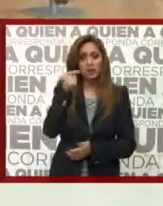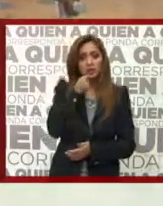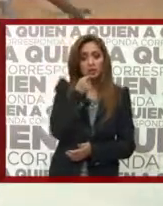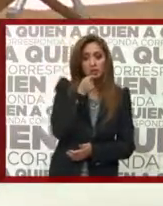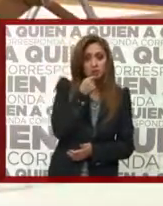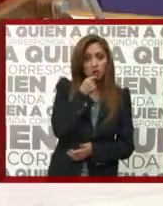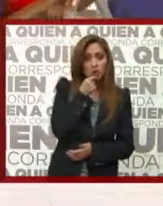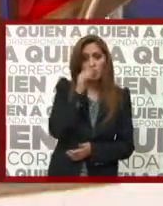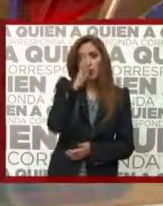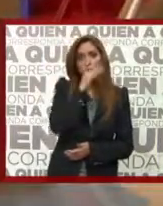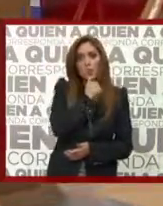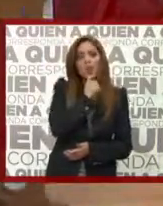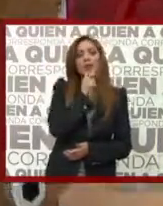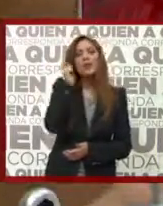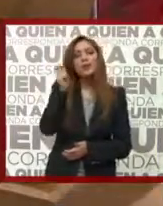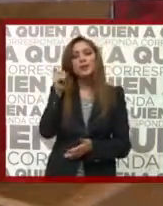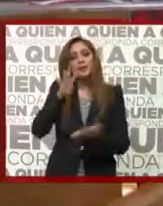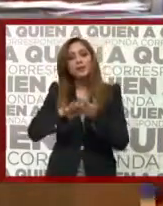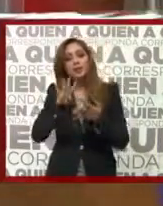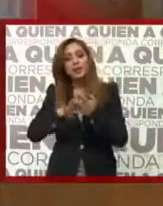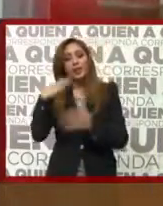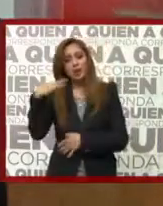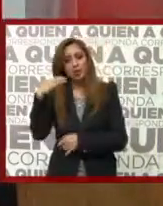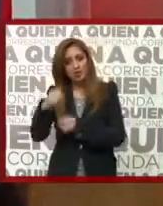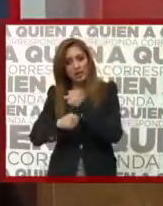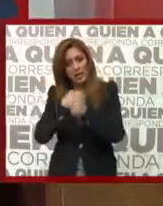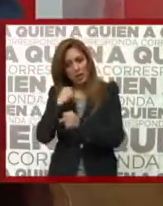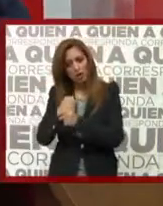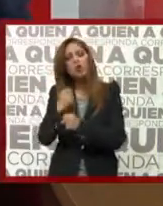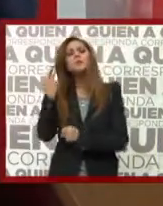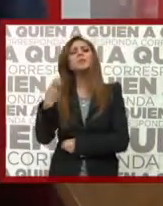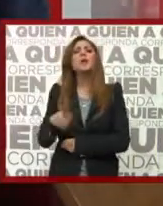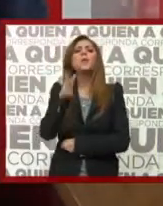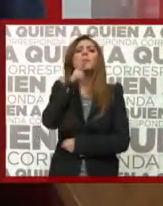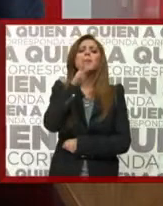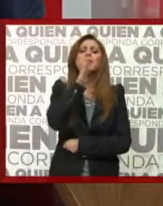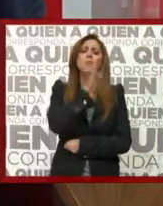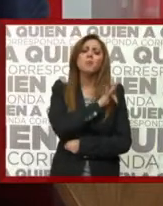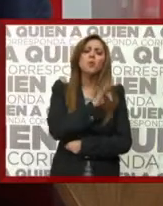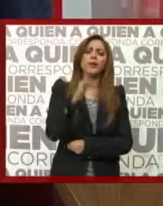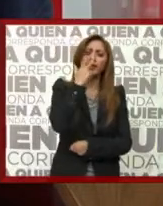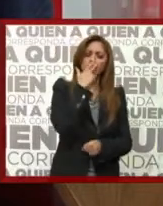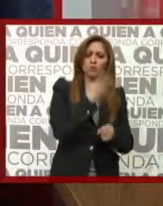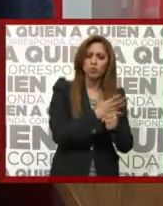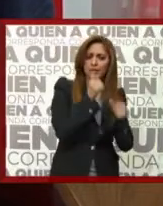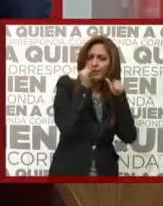ser sentenciado, tiene 14 años, pero sus padres sí pueden correr con los gastos de los daños que él ocasione.